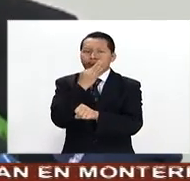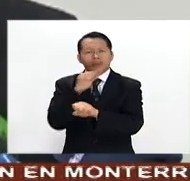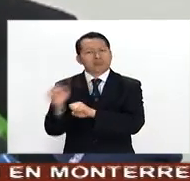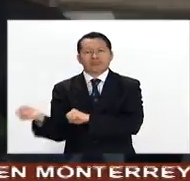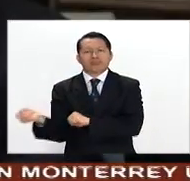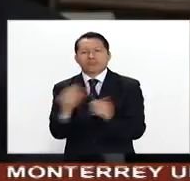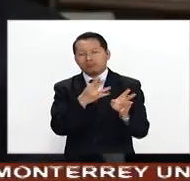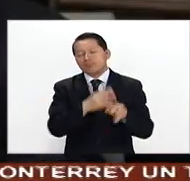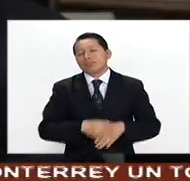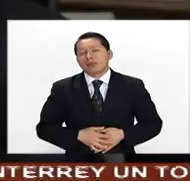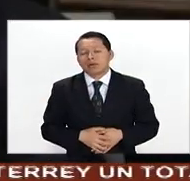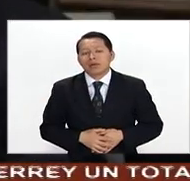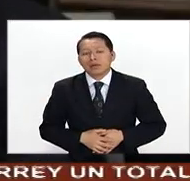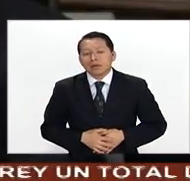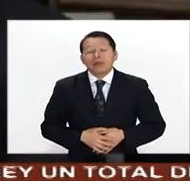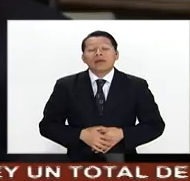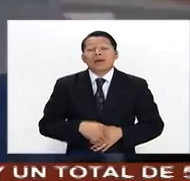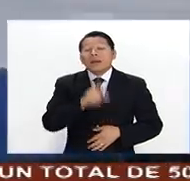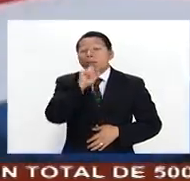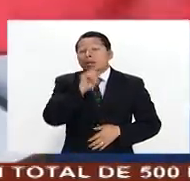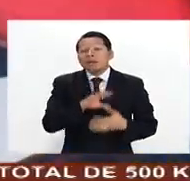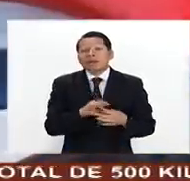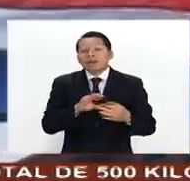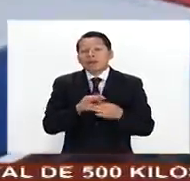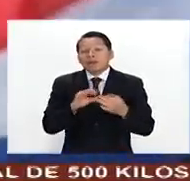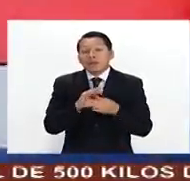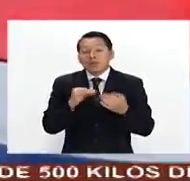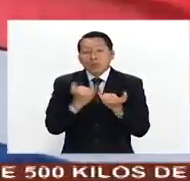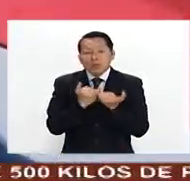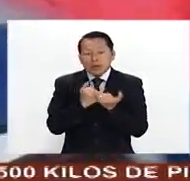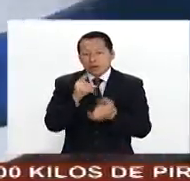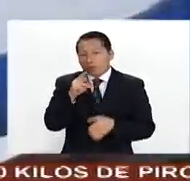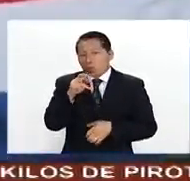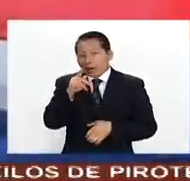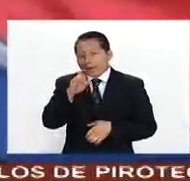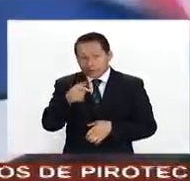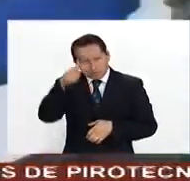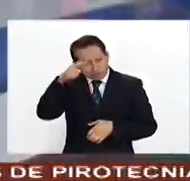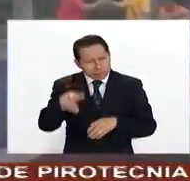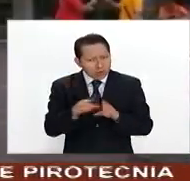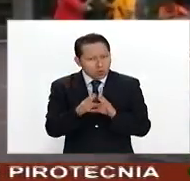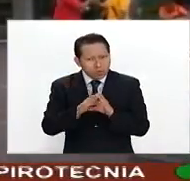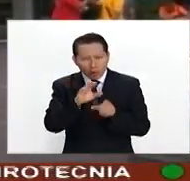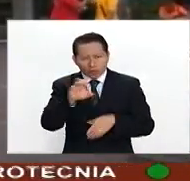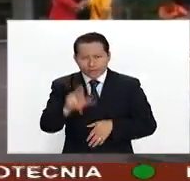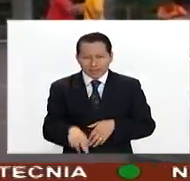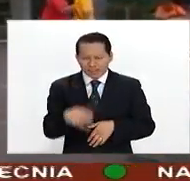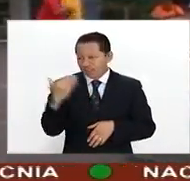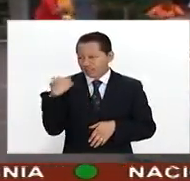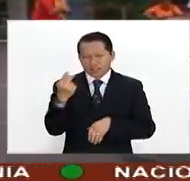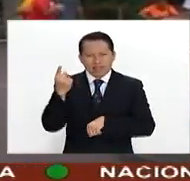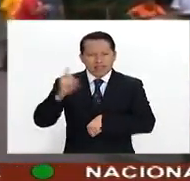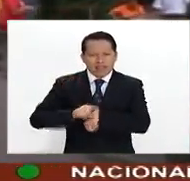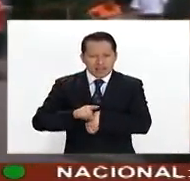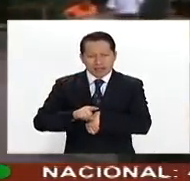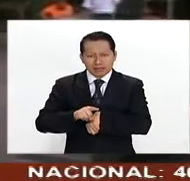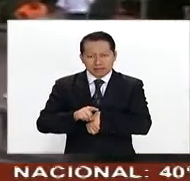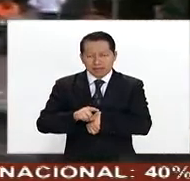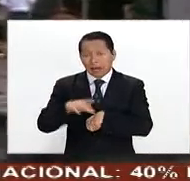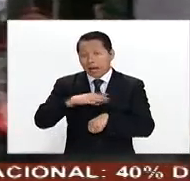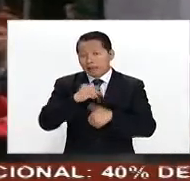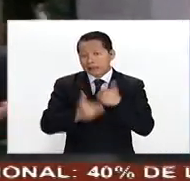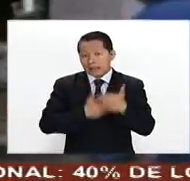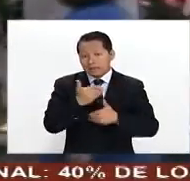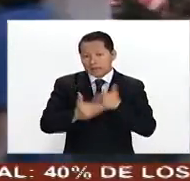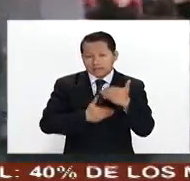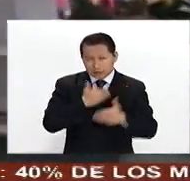deportado. Algunos medios dieron a conocer que Duarte fue detectado en Costa Rica hace unos días por los servicios